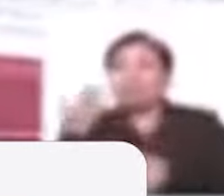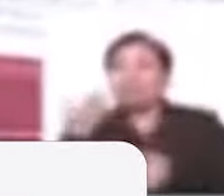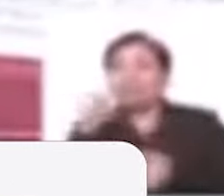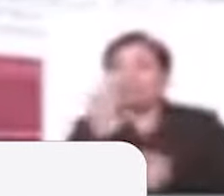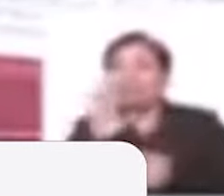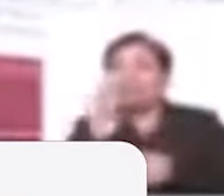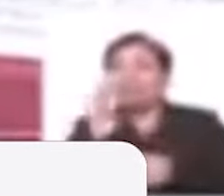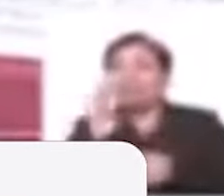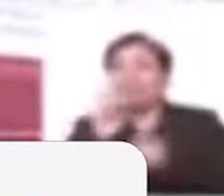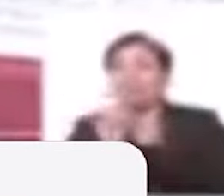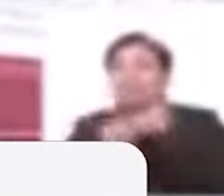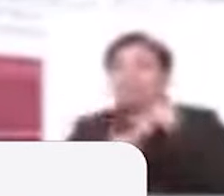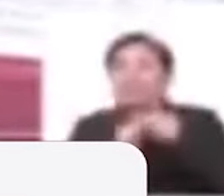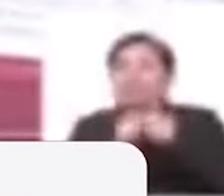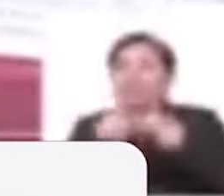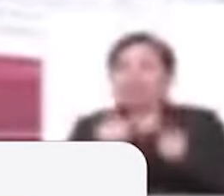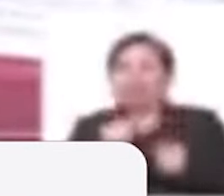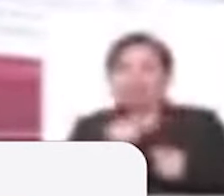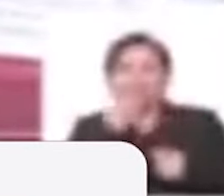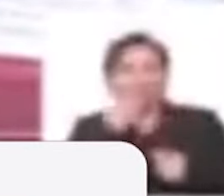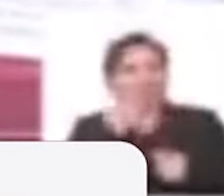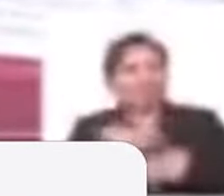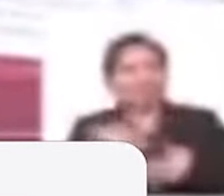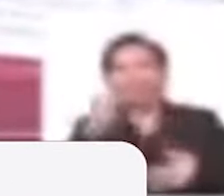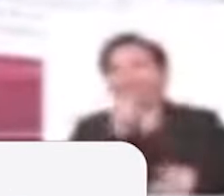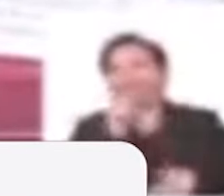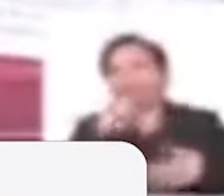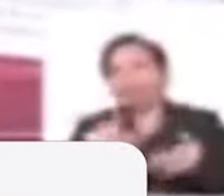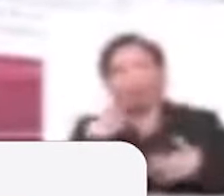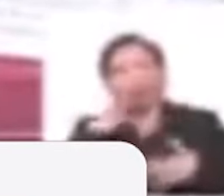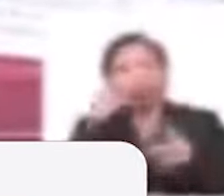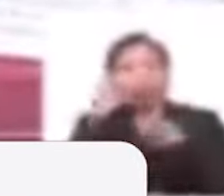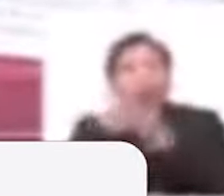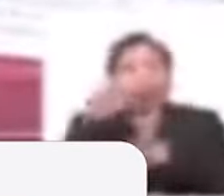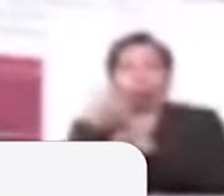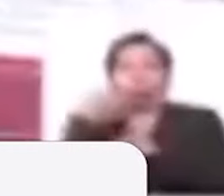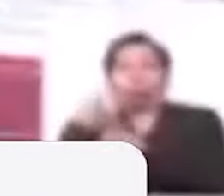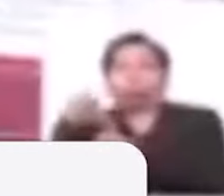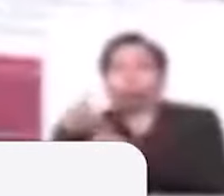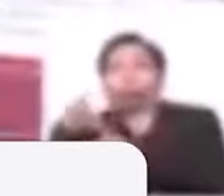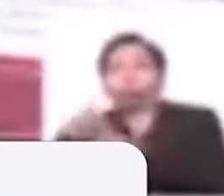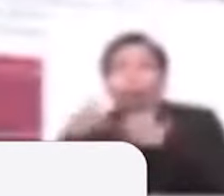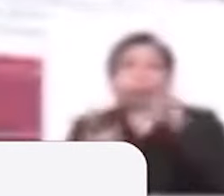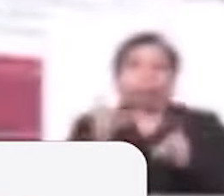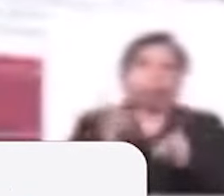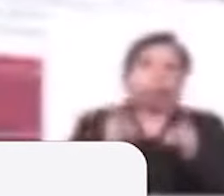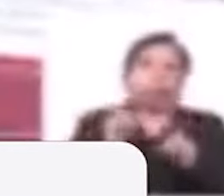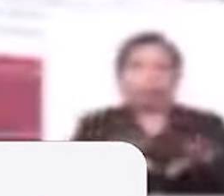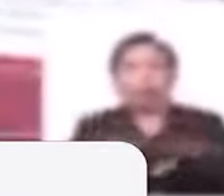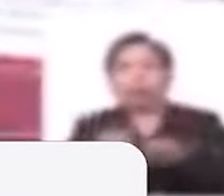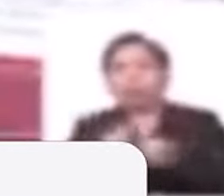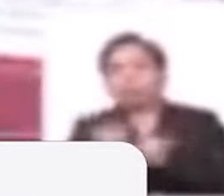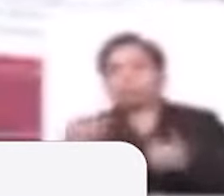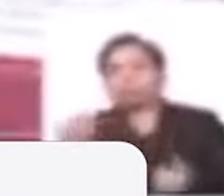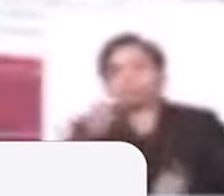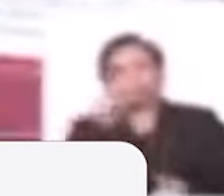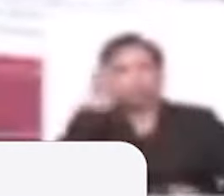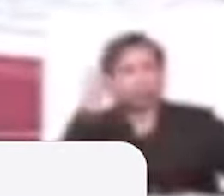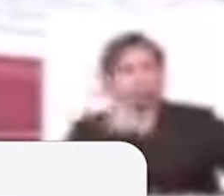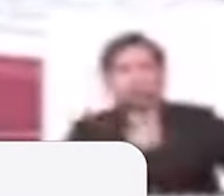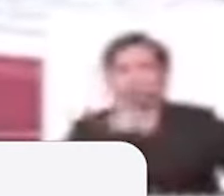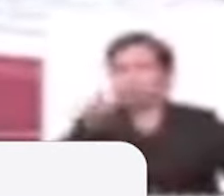años. Entonces, nosotros mismos no podemos estar atentando contra la estabilidad de la institución que tanto